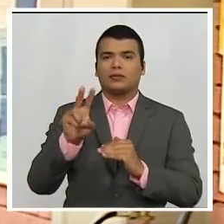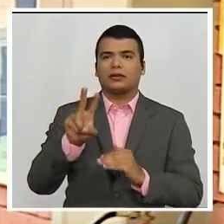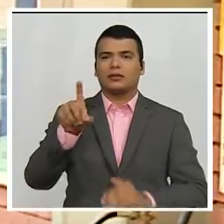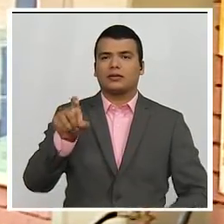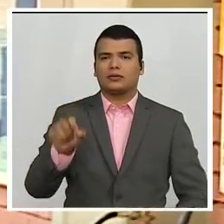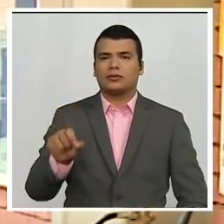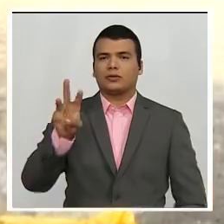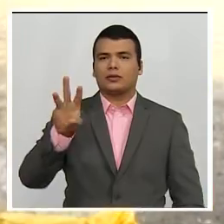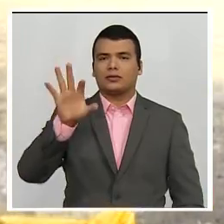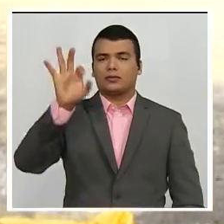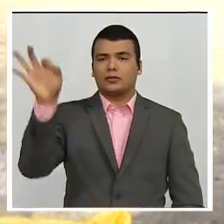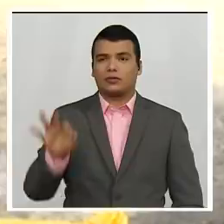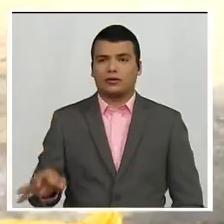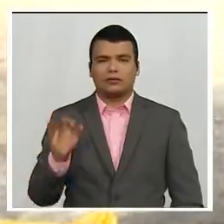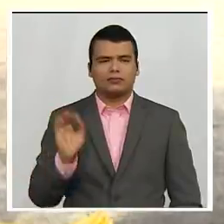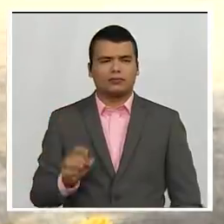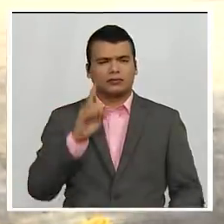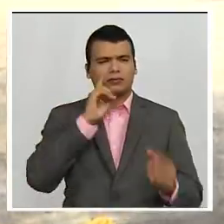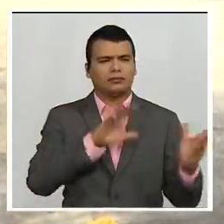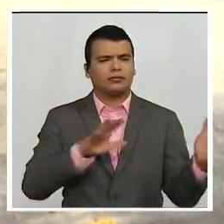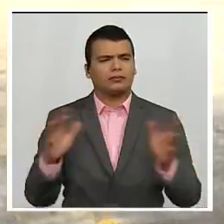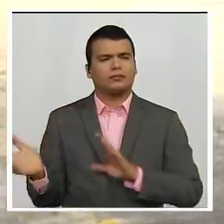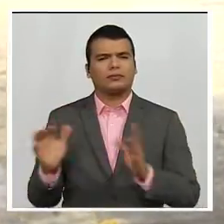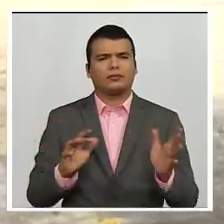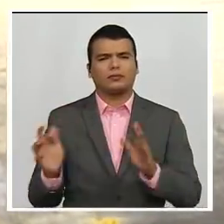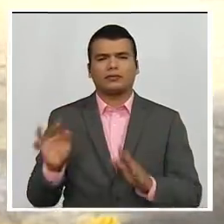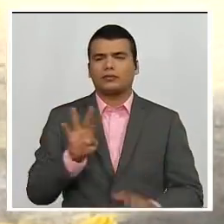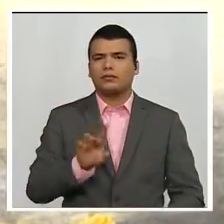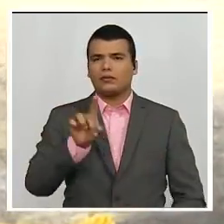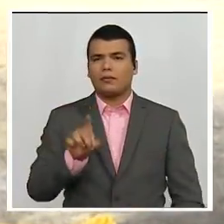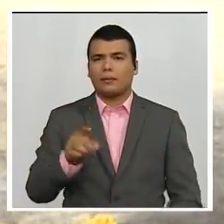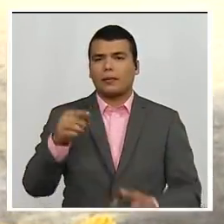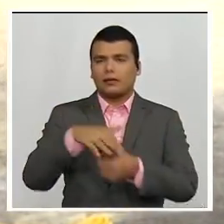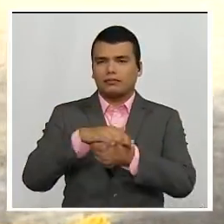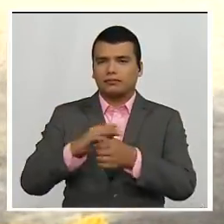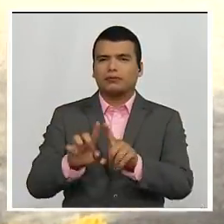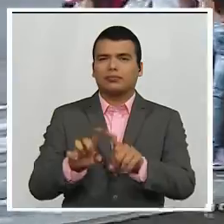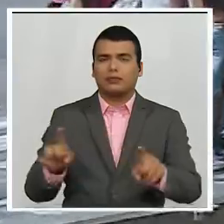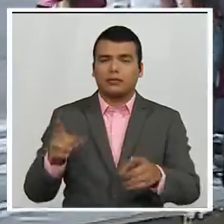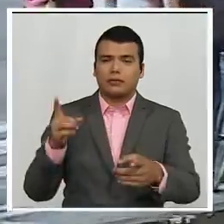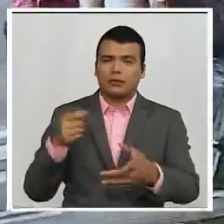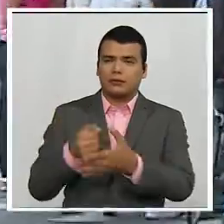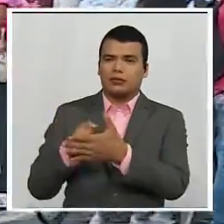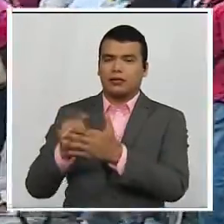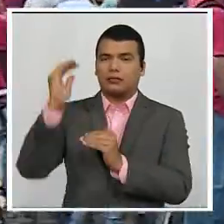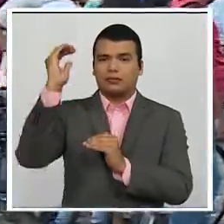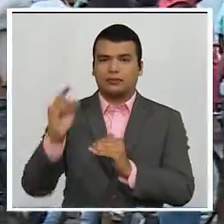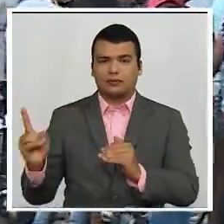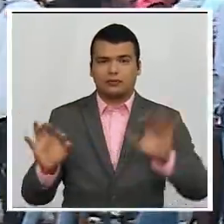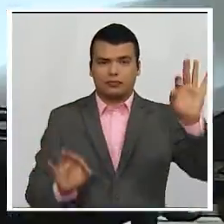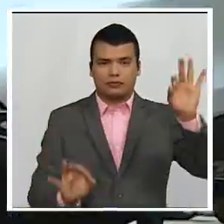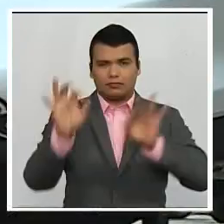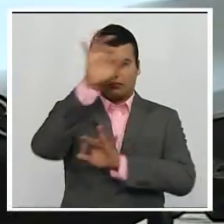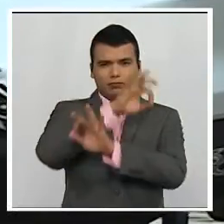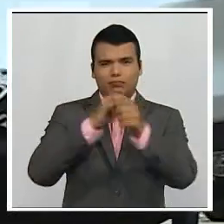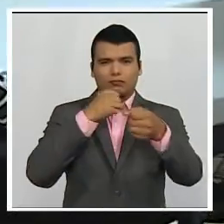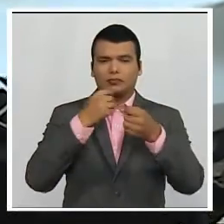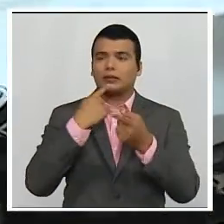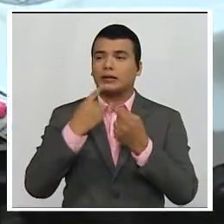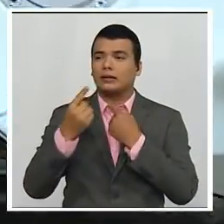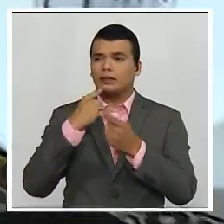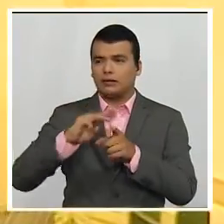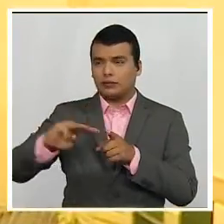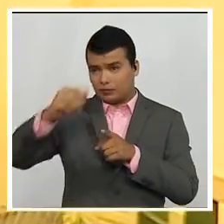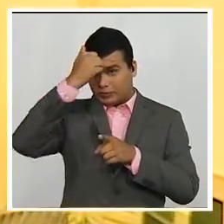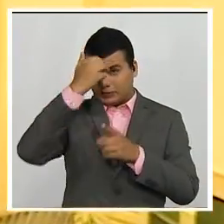accidentalidad esto equivale más o menos a unos 42 casos en reducción de accidentes telepacífico noticias habló con metro cali y